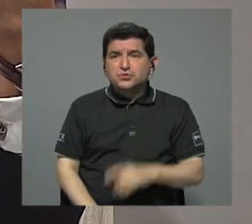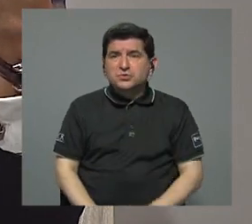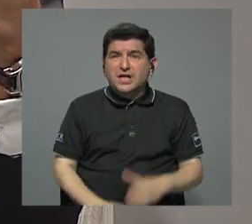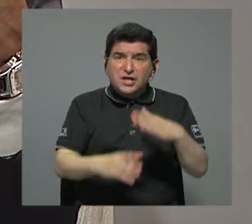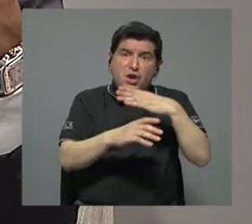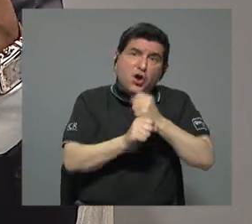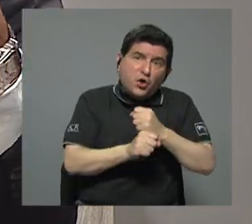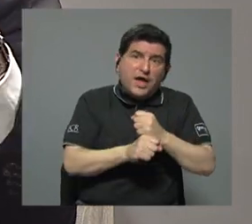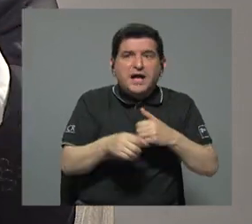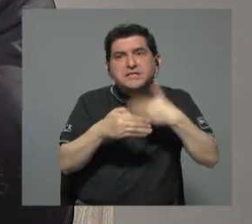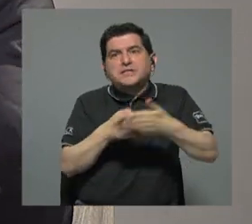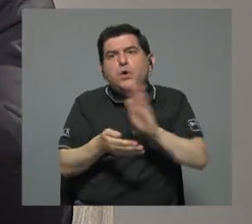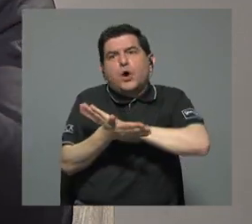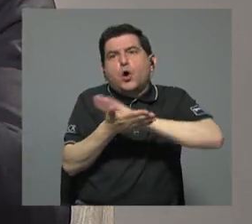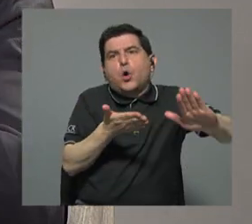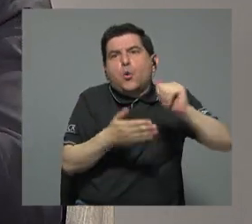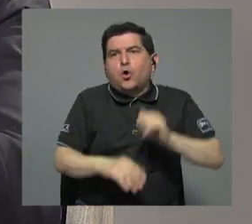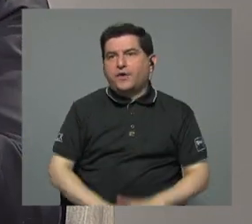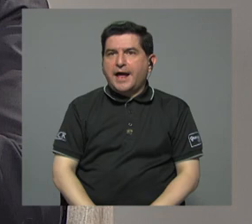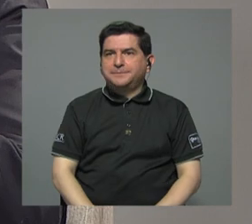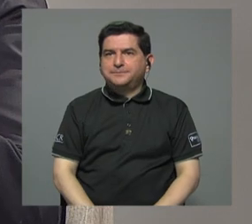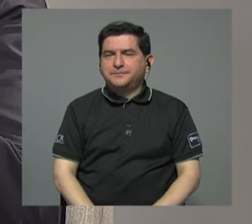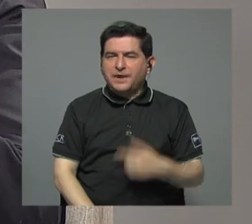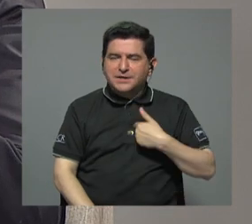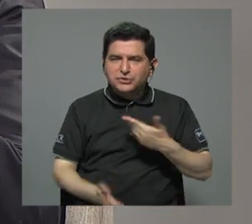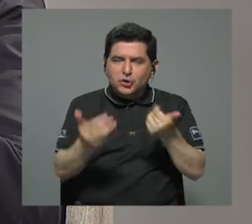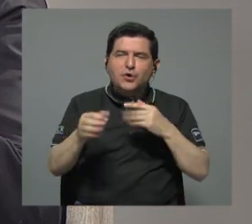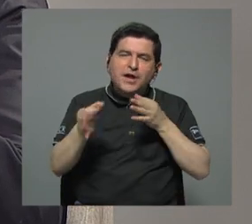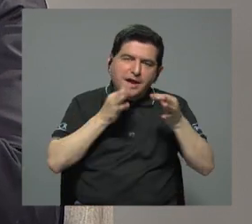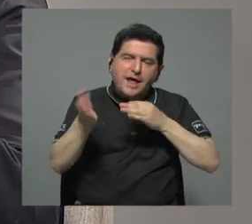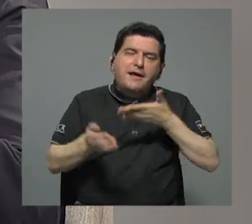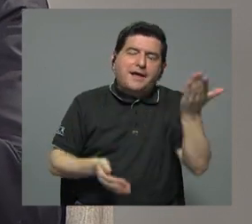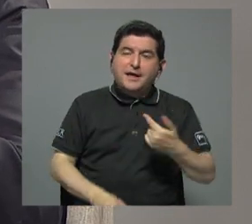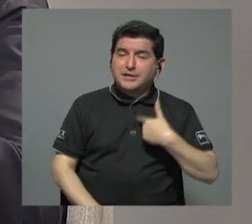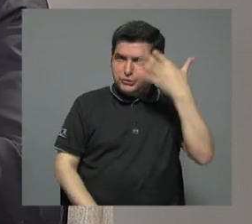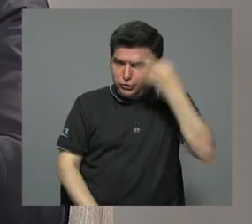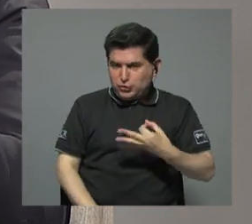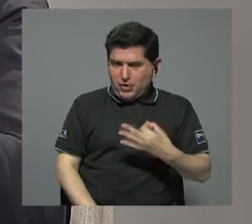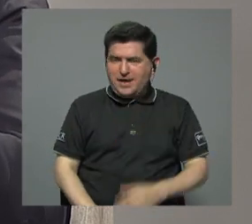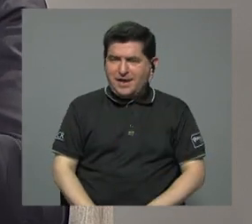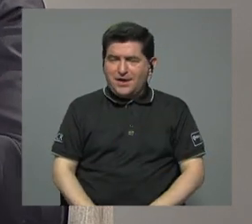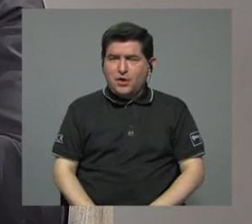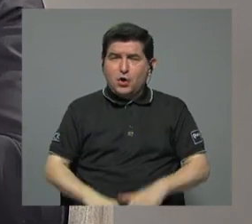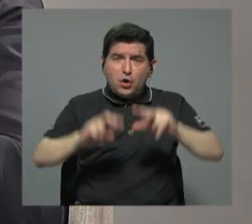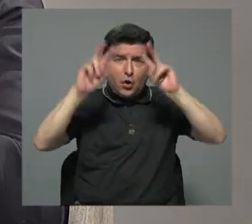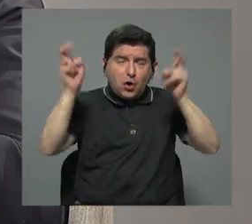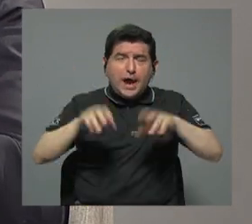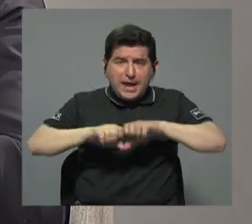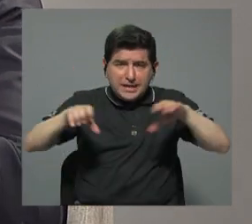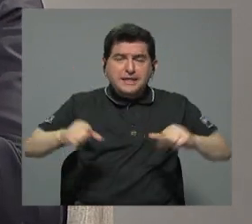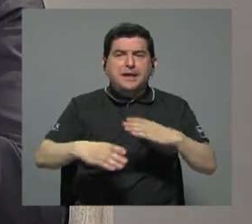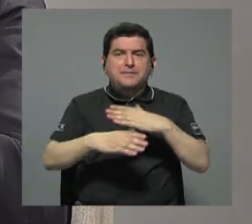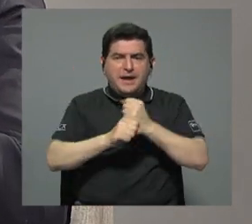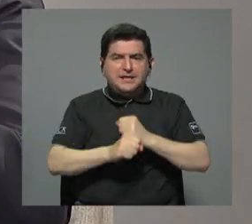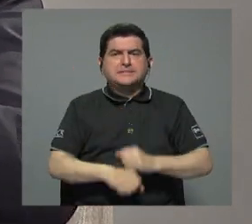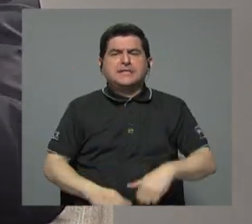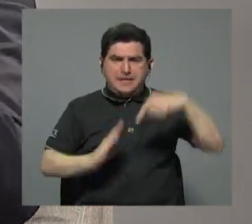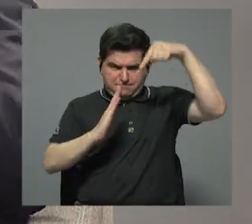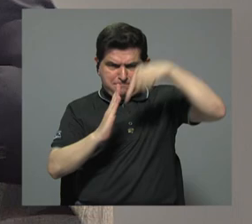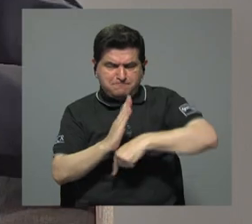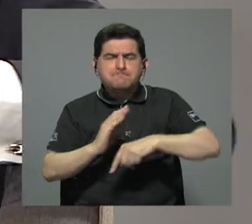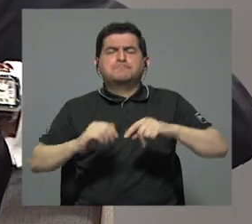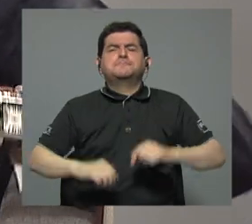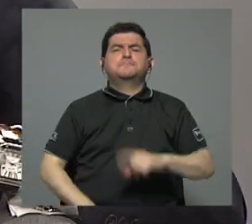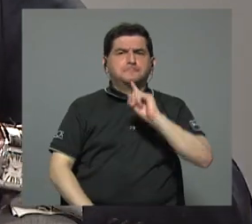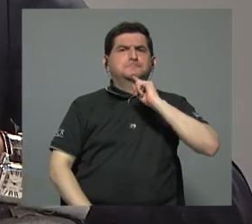se viene haciendo con la derecha yo lo que lo que quiero aterrizar con esto decir bueno a mí me parece que si le vamos a entrar al tema la corrupción hay que hacerlo en serio entendiendo